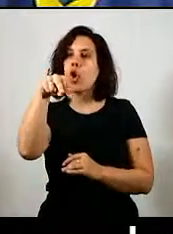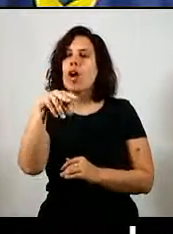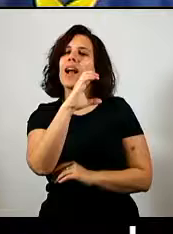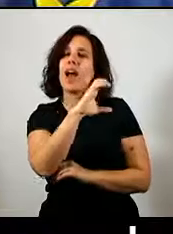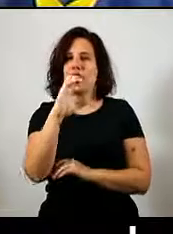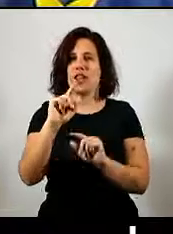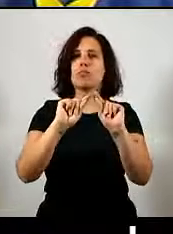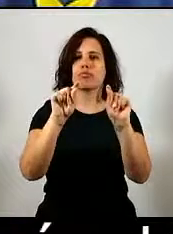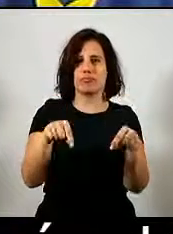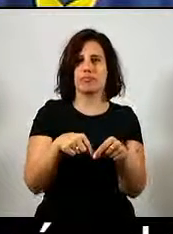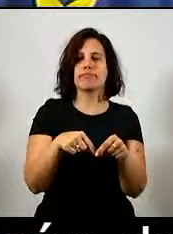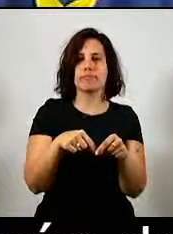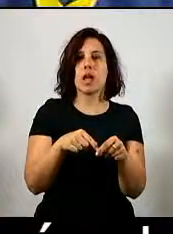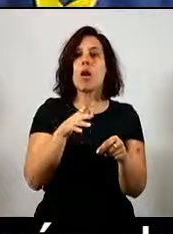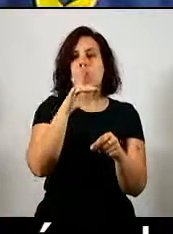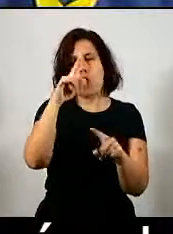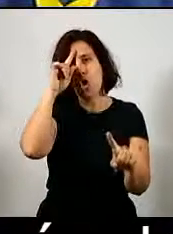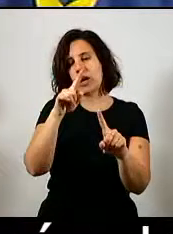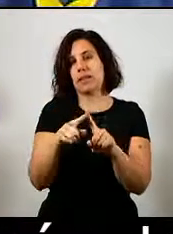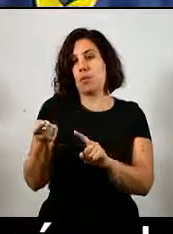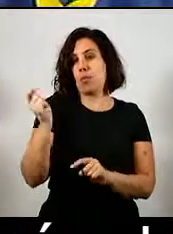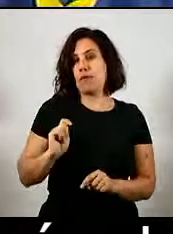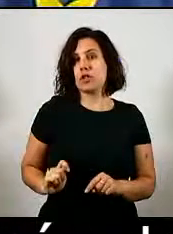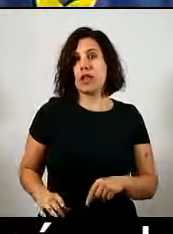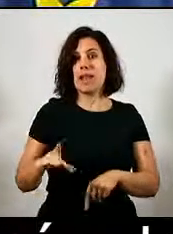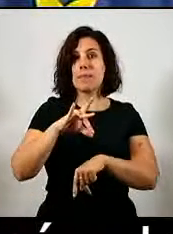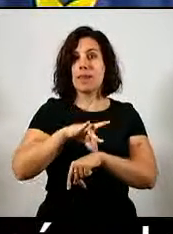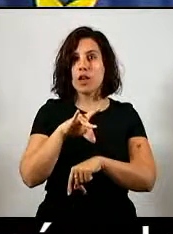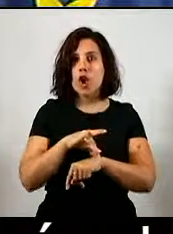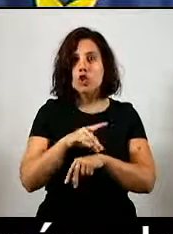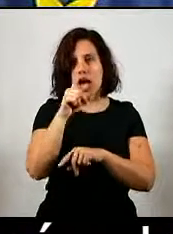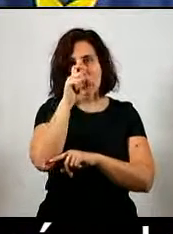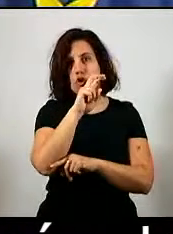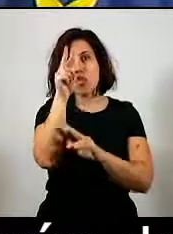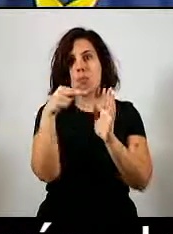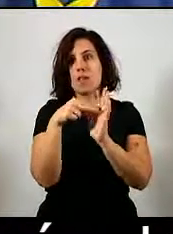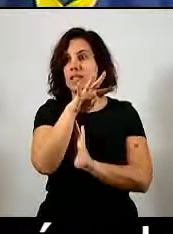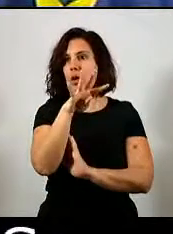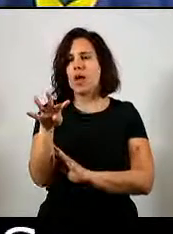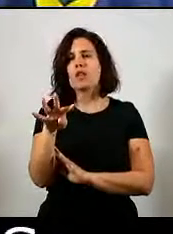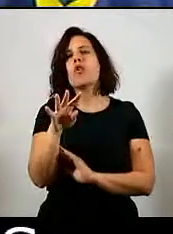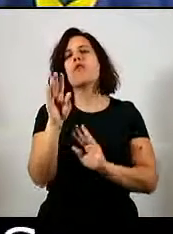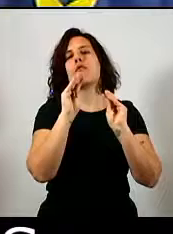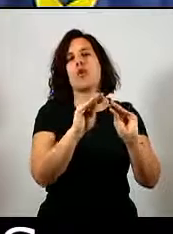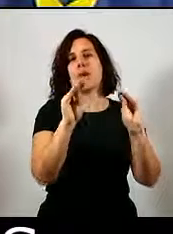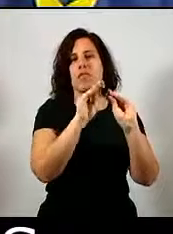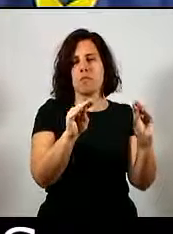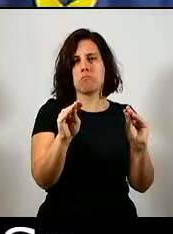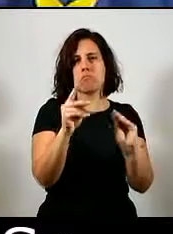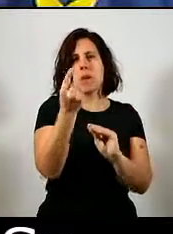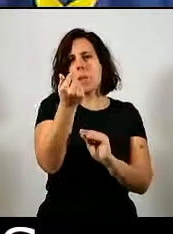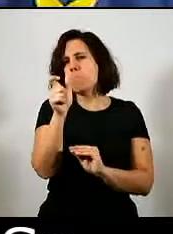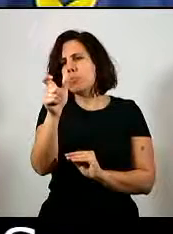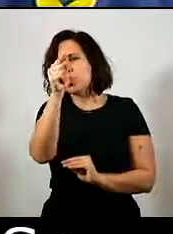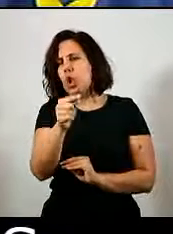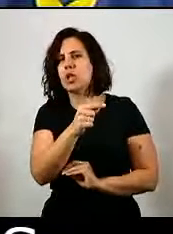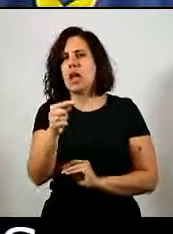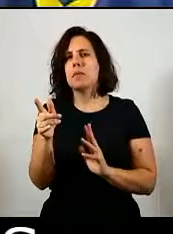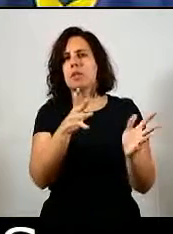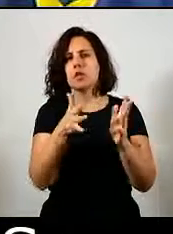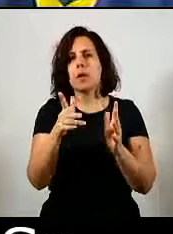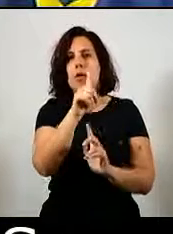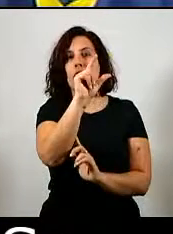formar a profesionales sanitarios en 2024. Se trata de una partida de algo más de 100.000 euros para